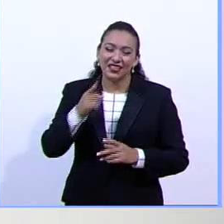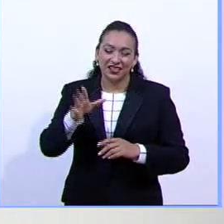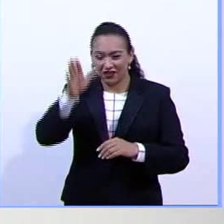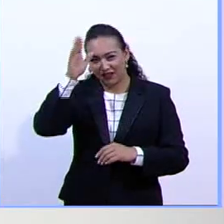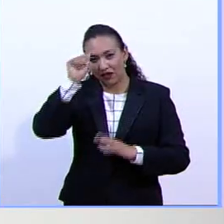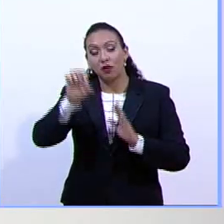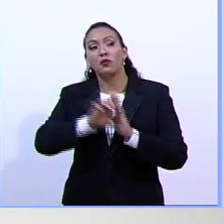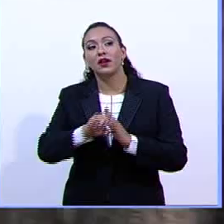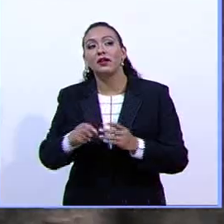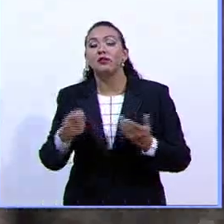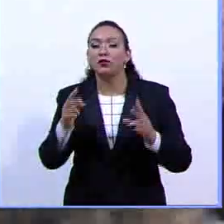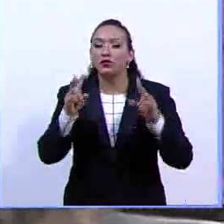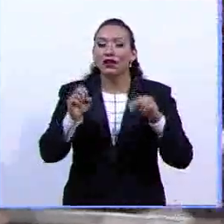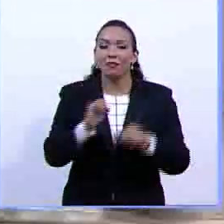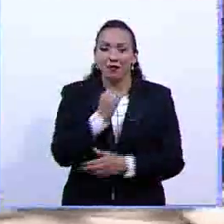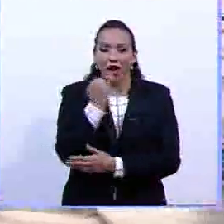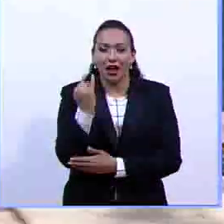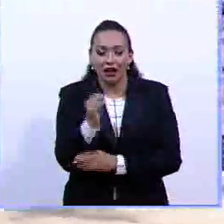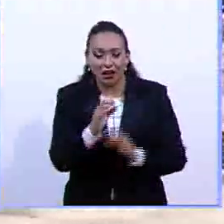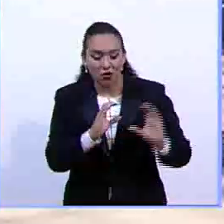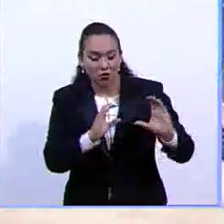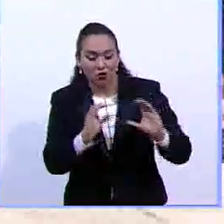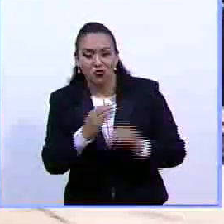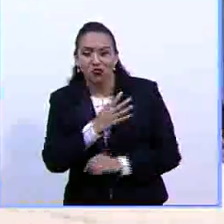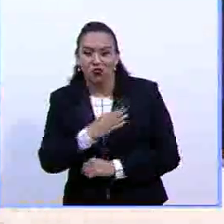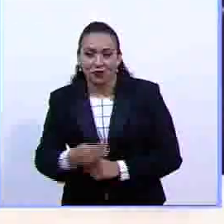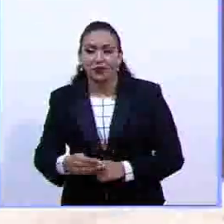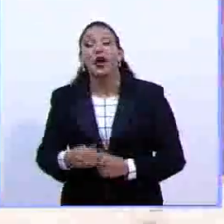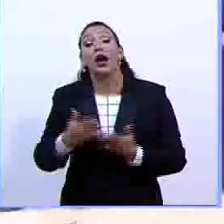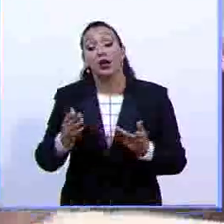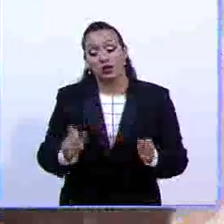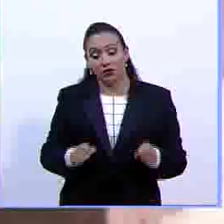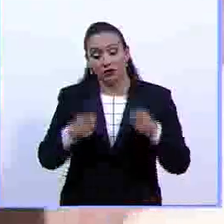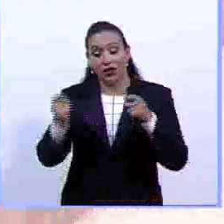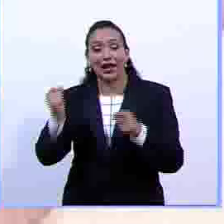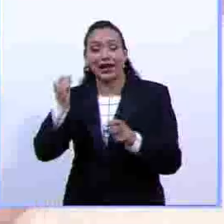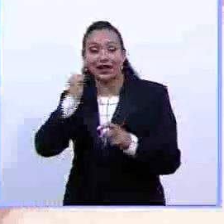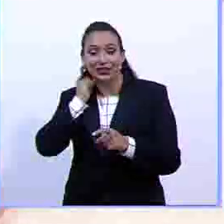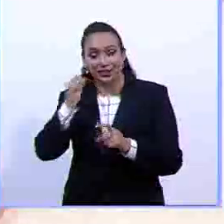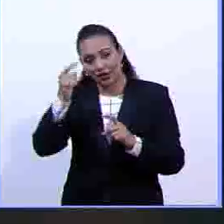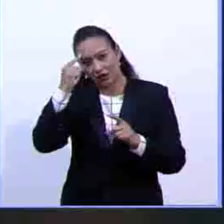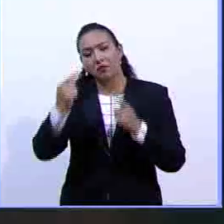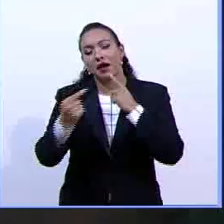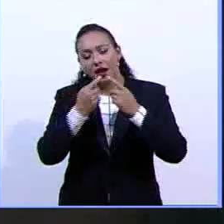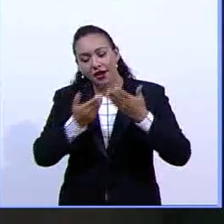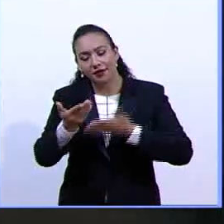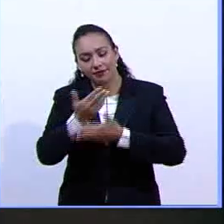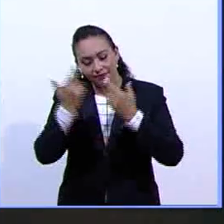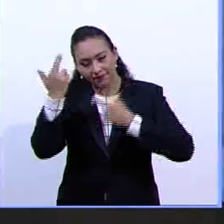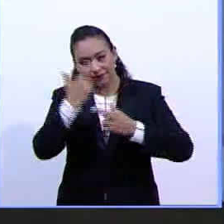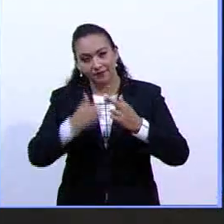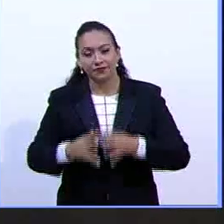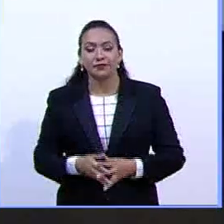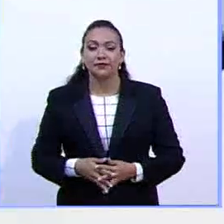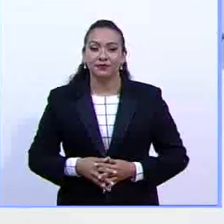de guarderías. La minuta pasó al Pleno del Senado para su discusión.